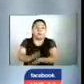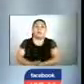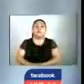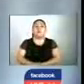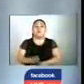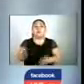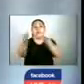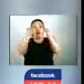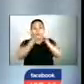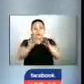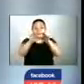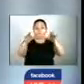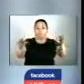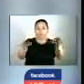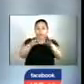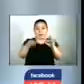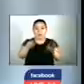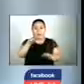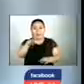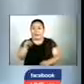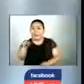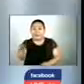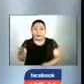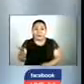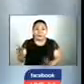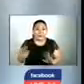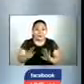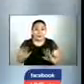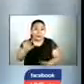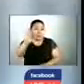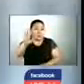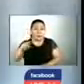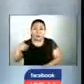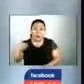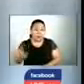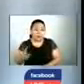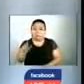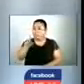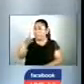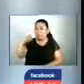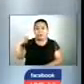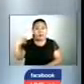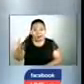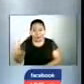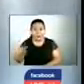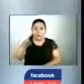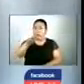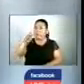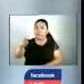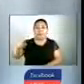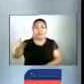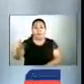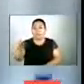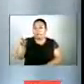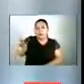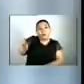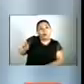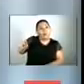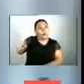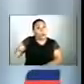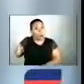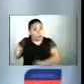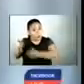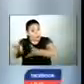En otra publicación, y dice, este no cumple cinco años, no diez, mucho menos doce. Los jueces que